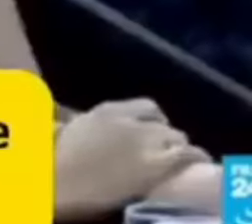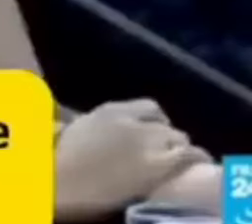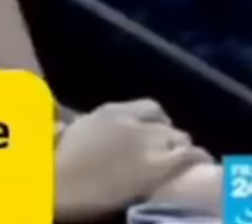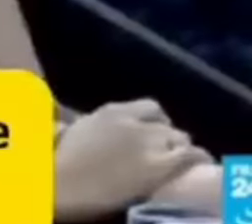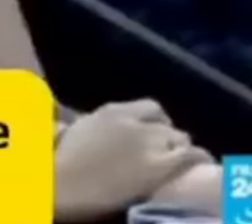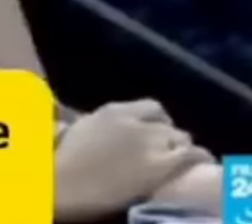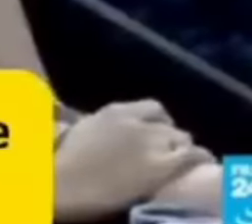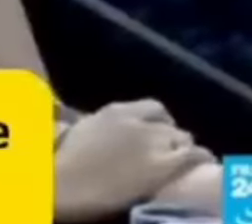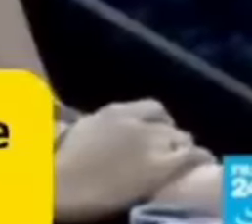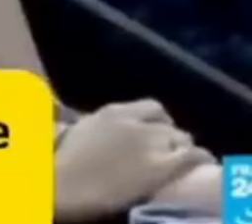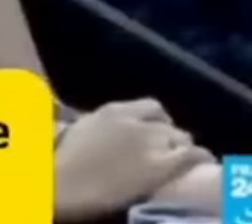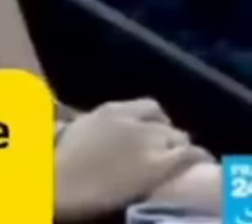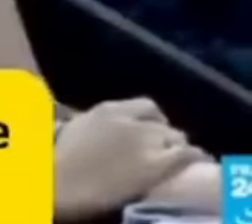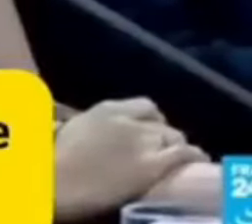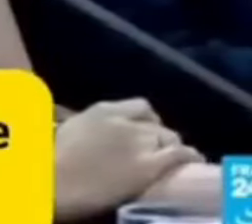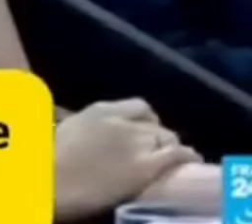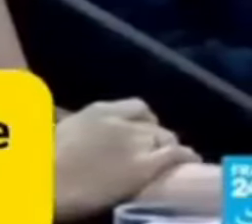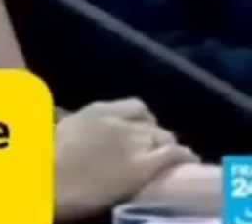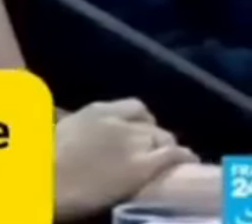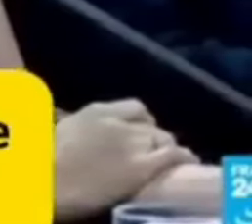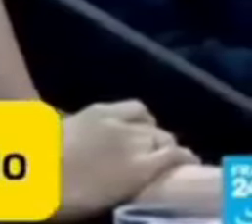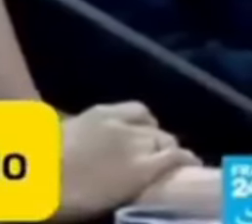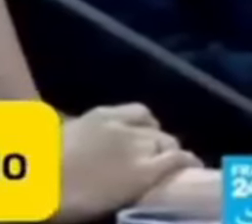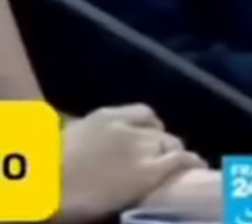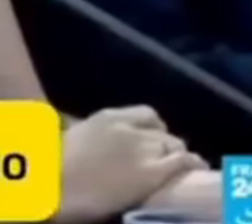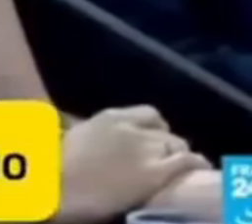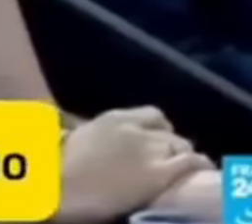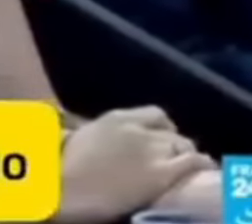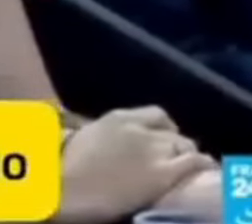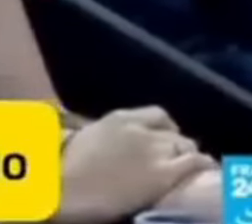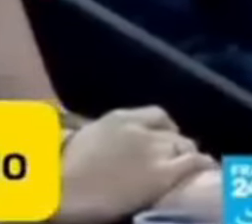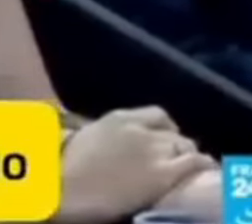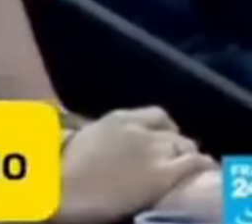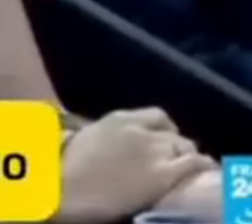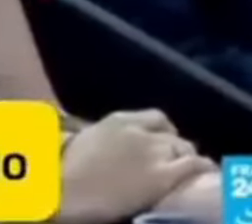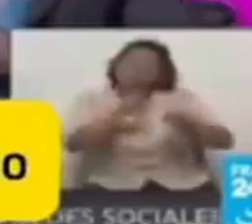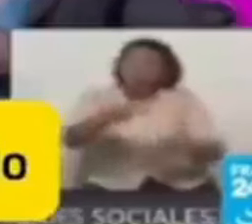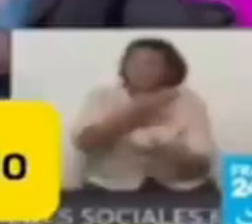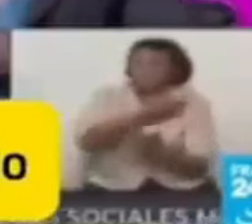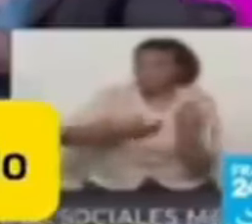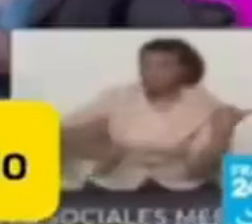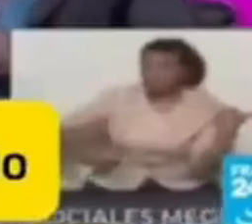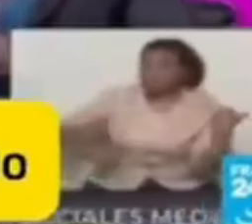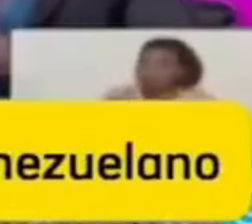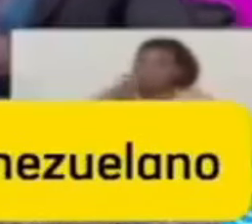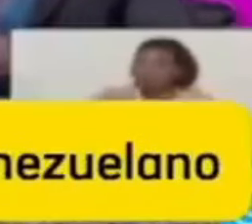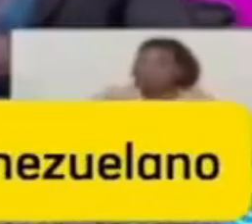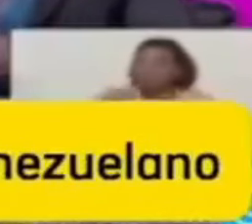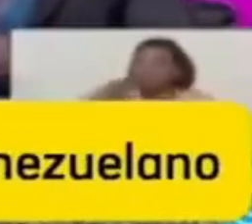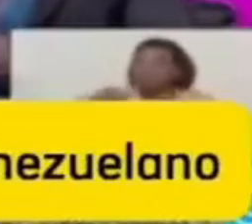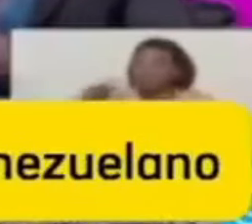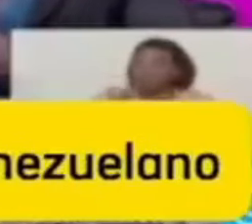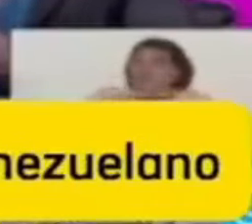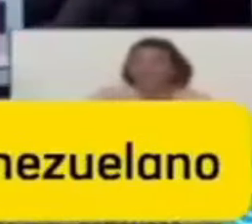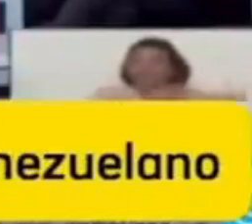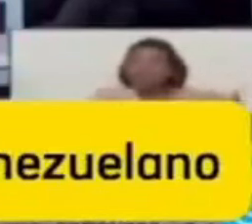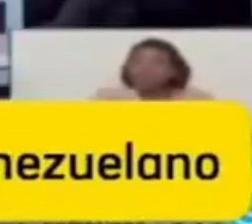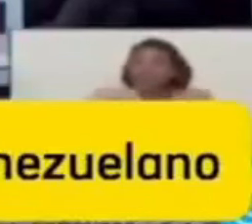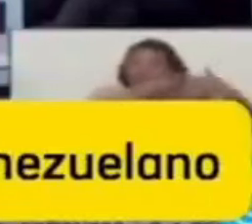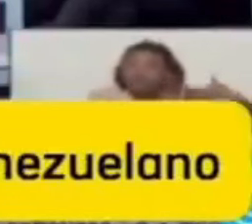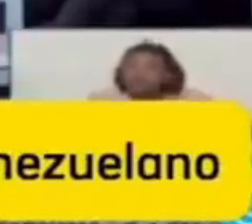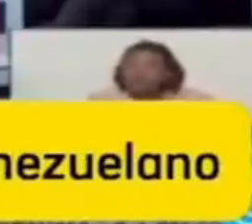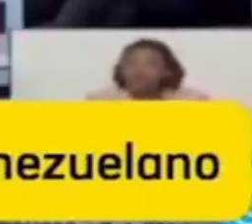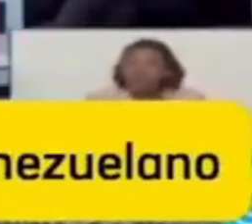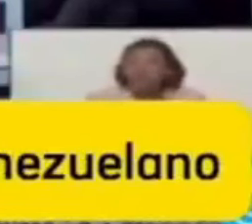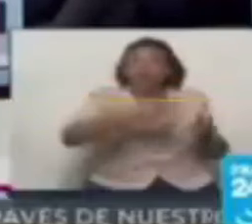reconocía el triunfo de Edmundo González Urrutia el candidato de la oposición más temprano también el presidente